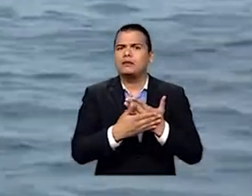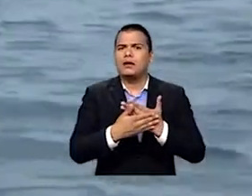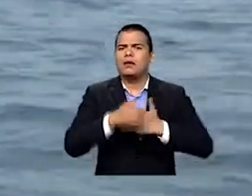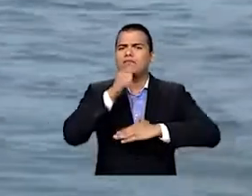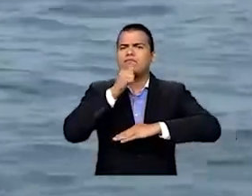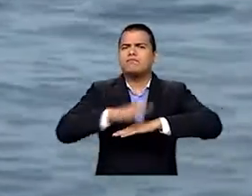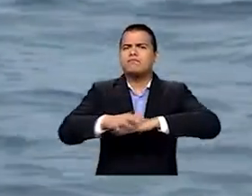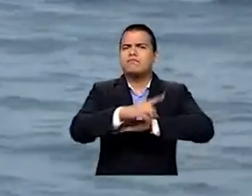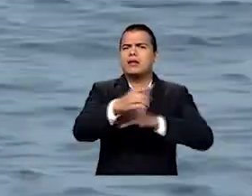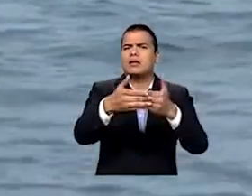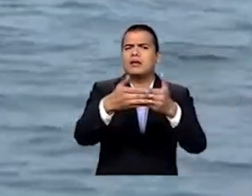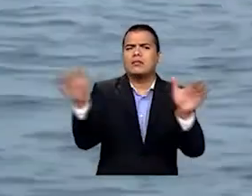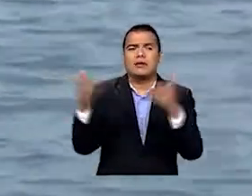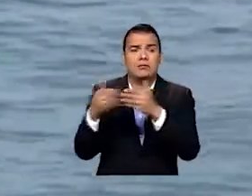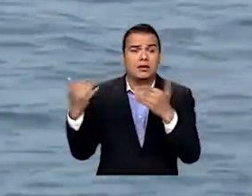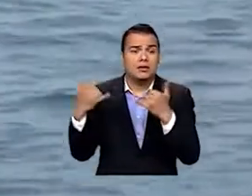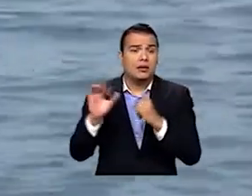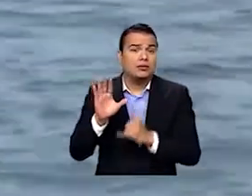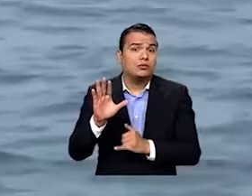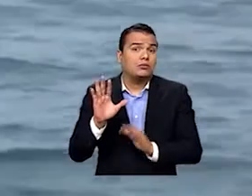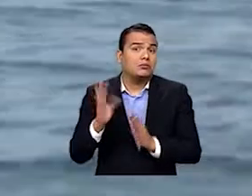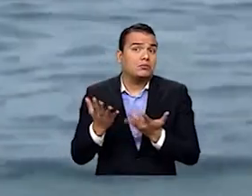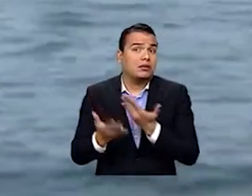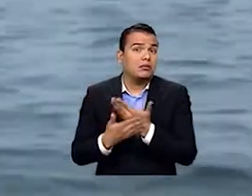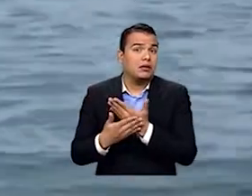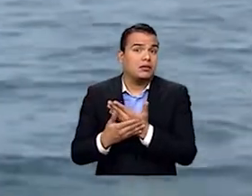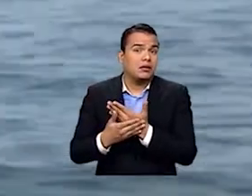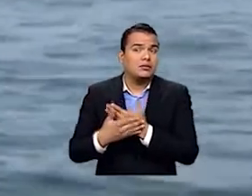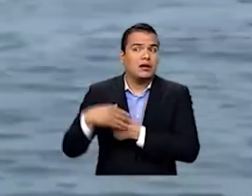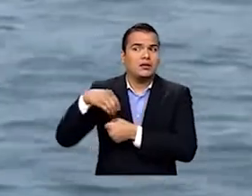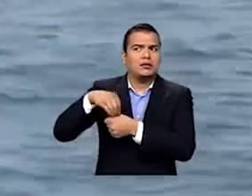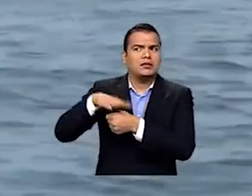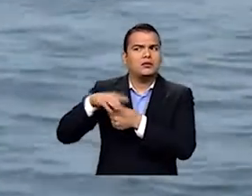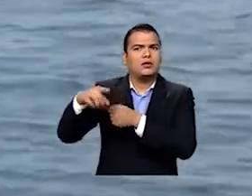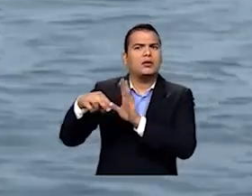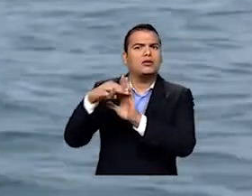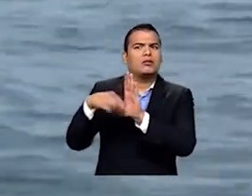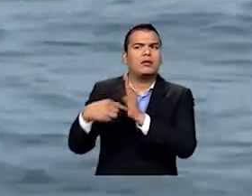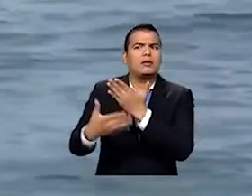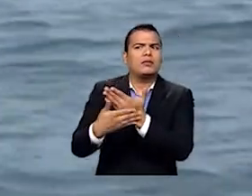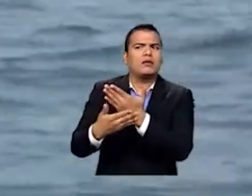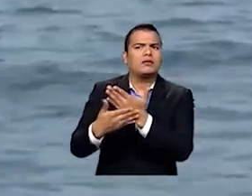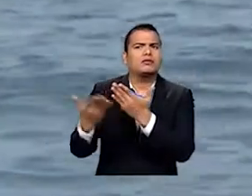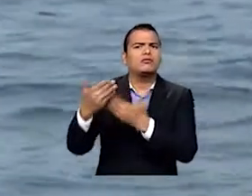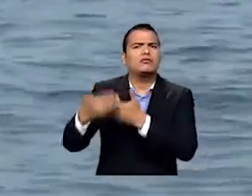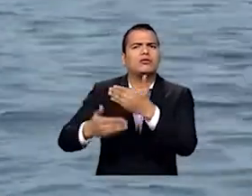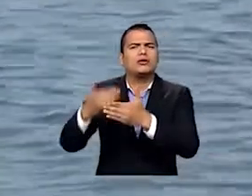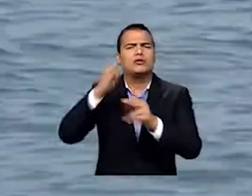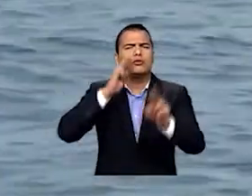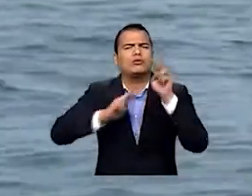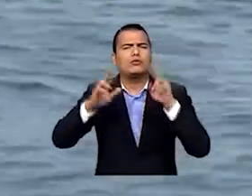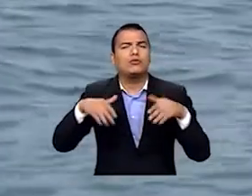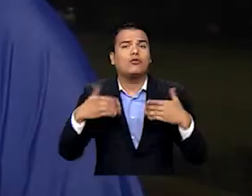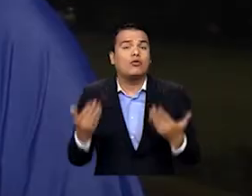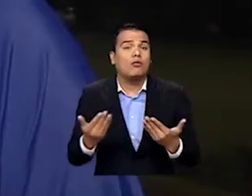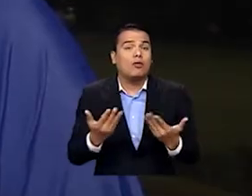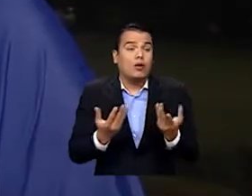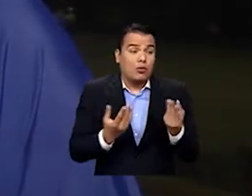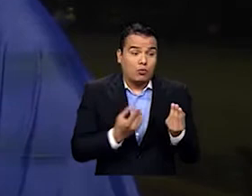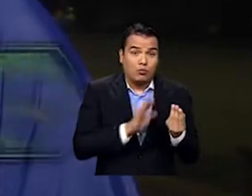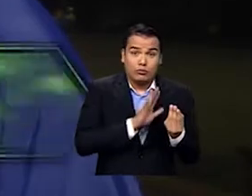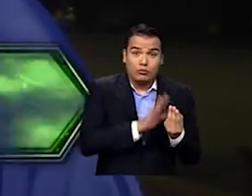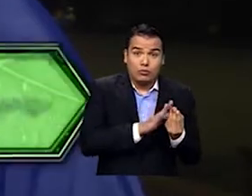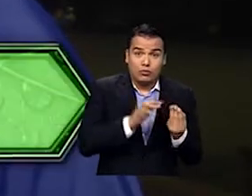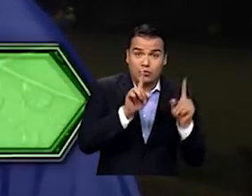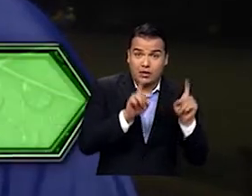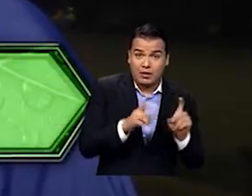para playas. Estamos revisando que distrito también haga un protocolo para turismo, pero nosotros como entidad ambiental, digamos, no tenemos